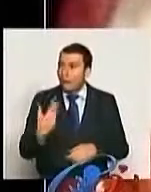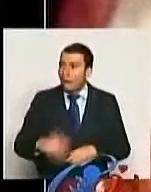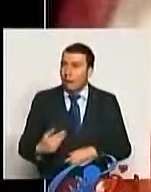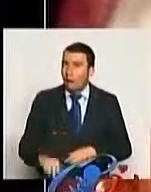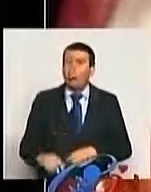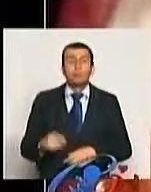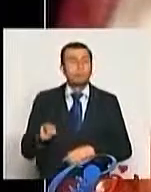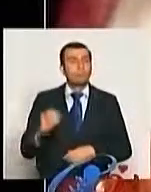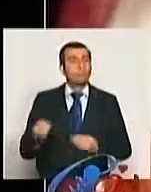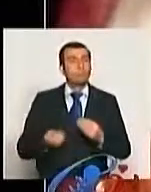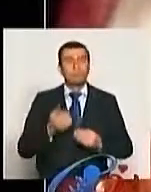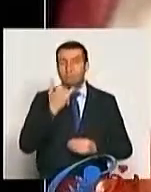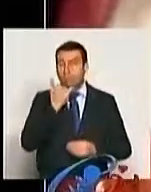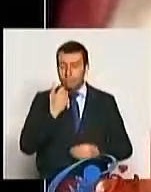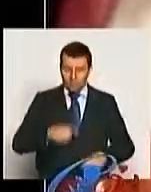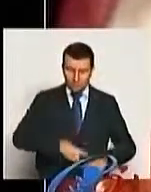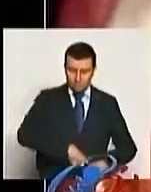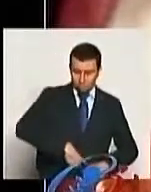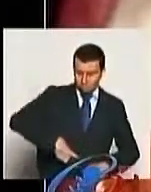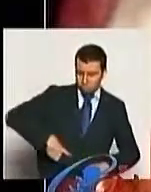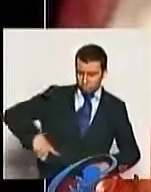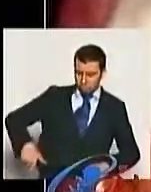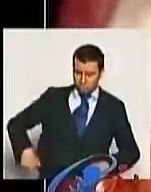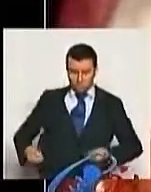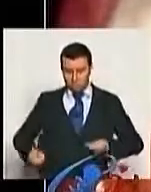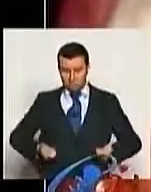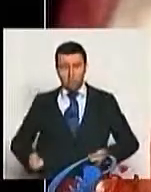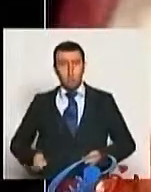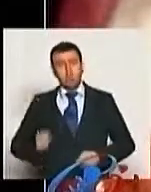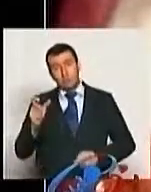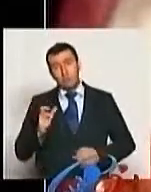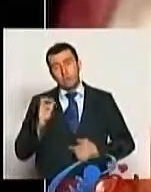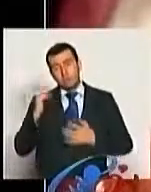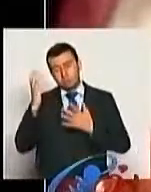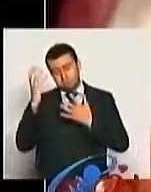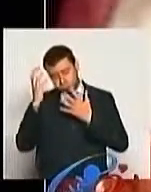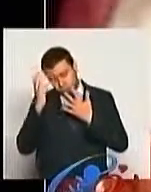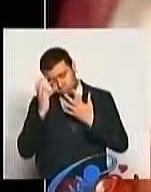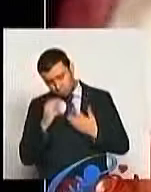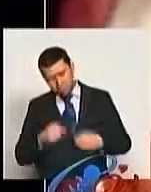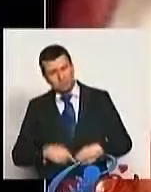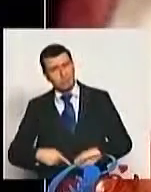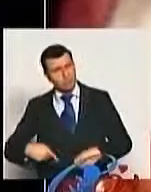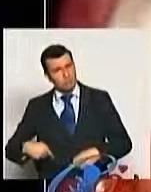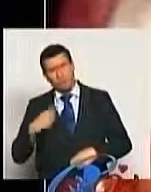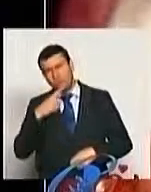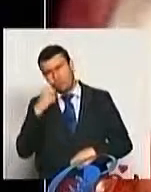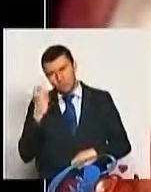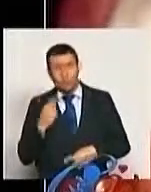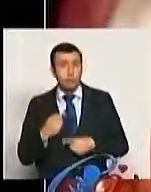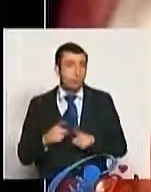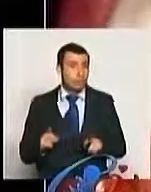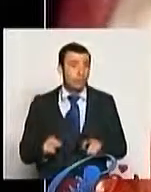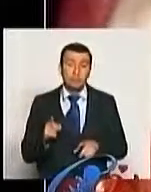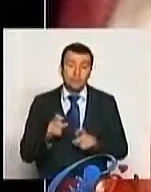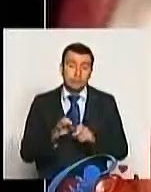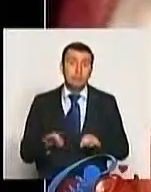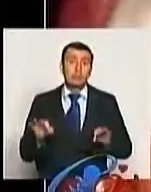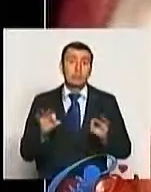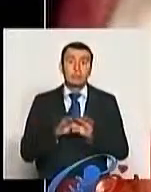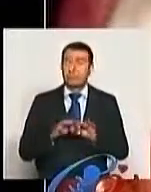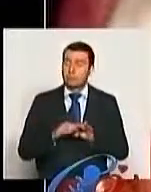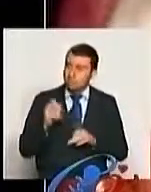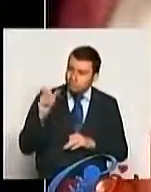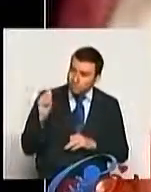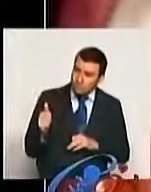secuela grandísima en la parte estética, emocionalmente la paciente estaba muy afectada, pero es muy importante que si ya el paciente tiene